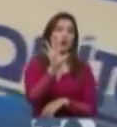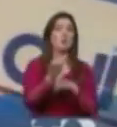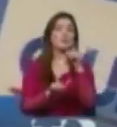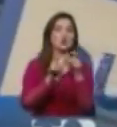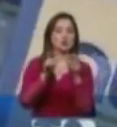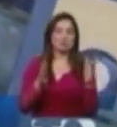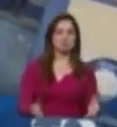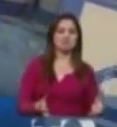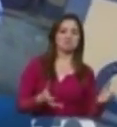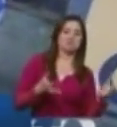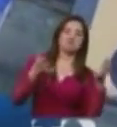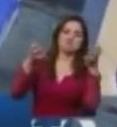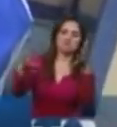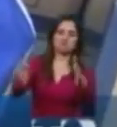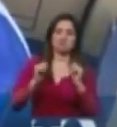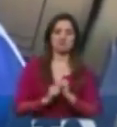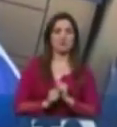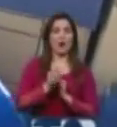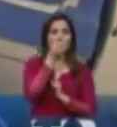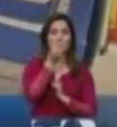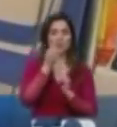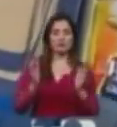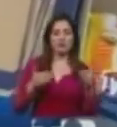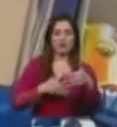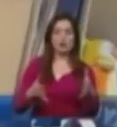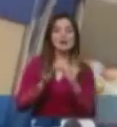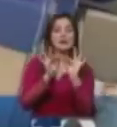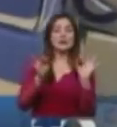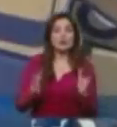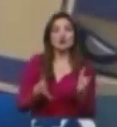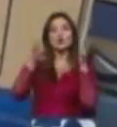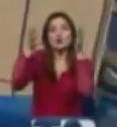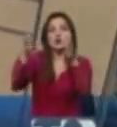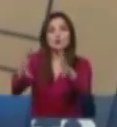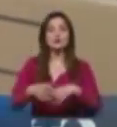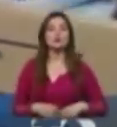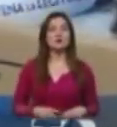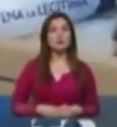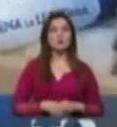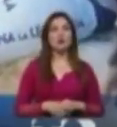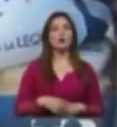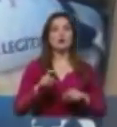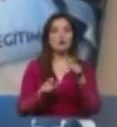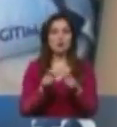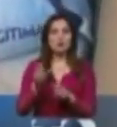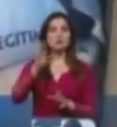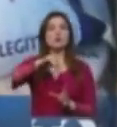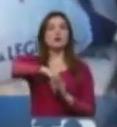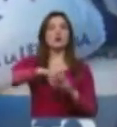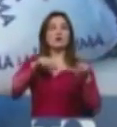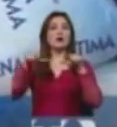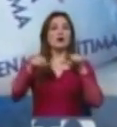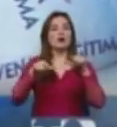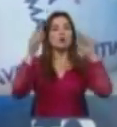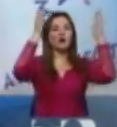tanto el de alimentos como el de higiene personal. Es importante mencionar que serán las personas que están en este centro de